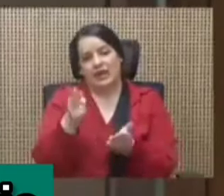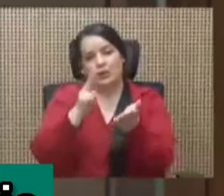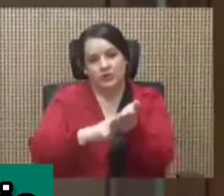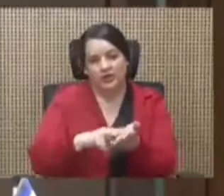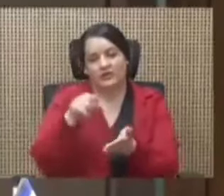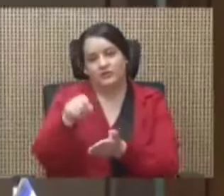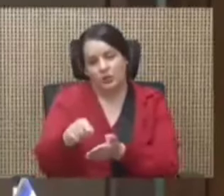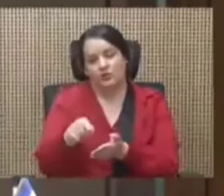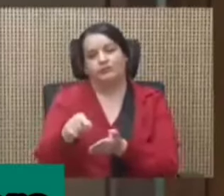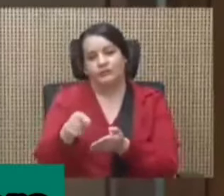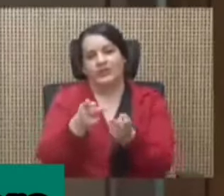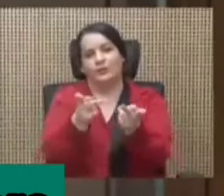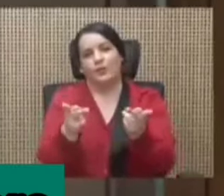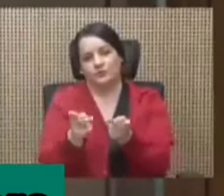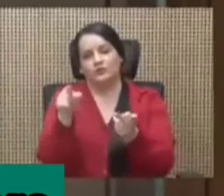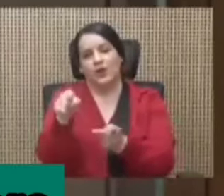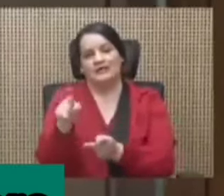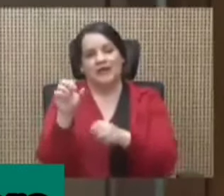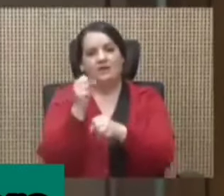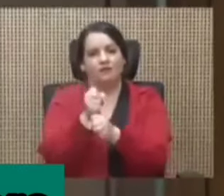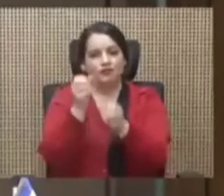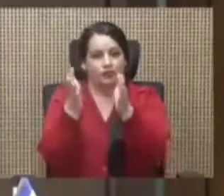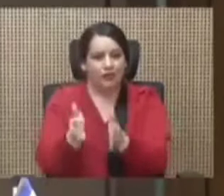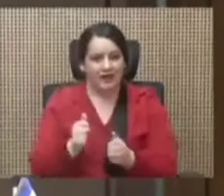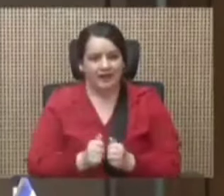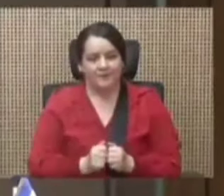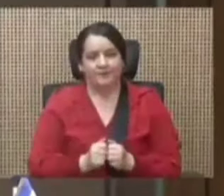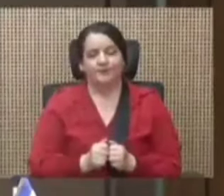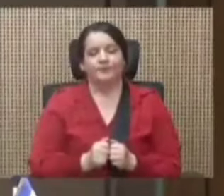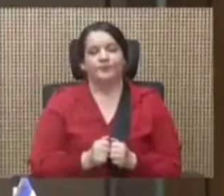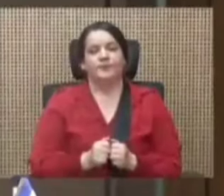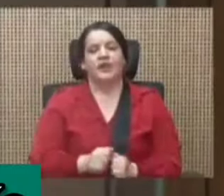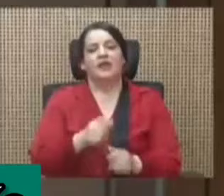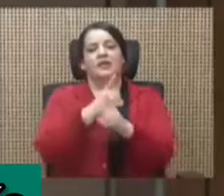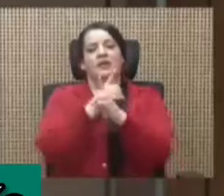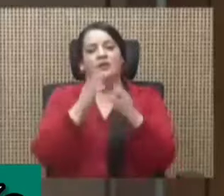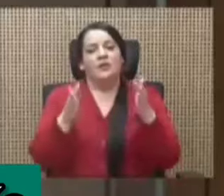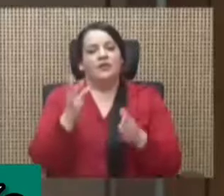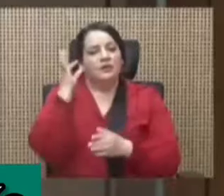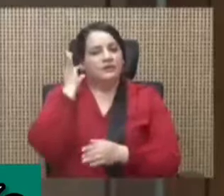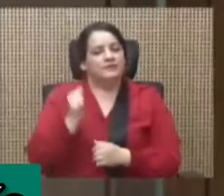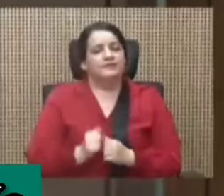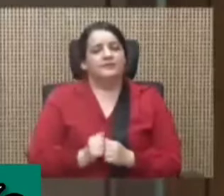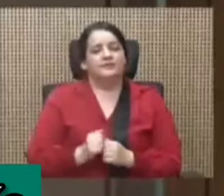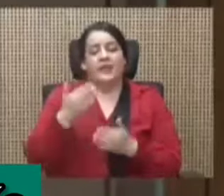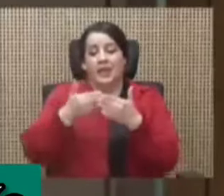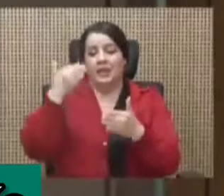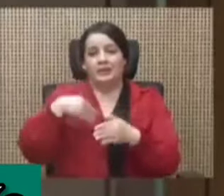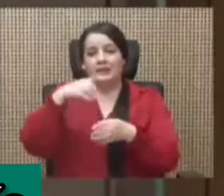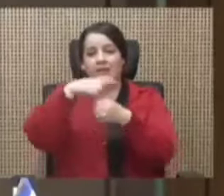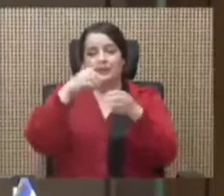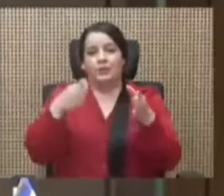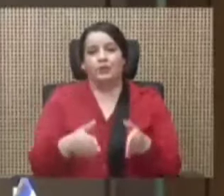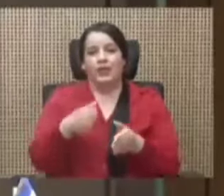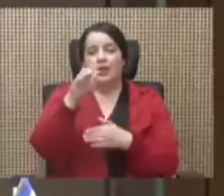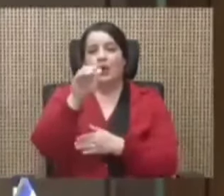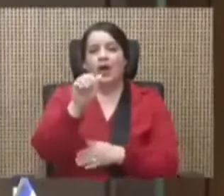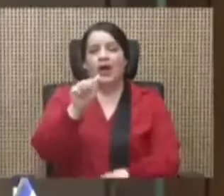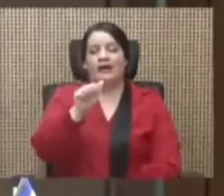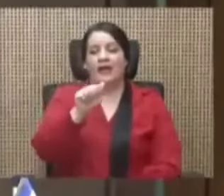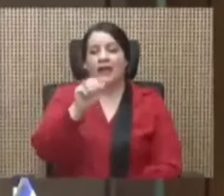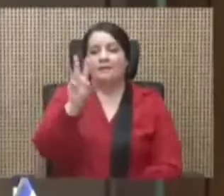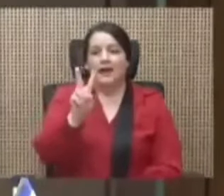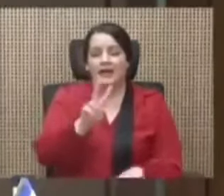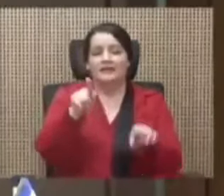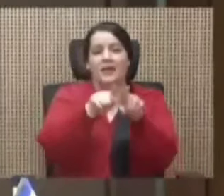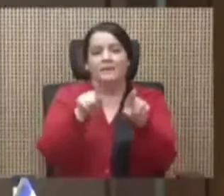la funcionaria. En una segunda instancia, señora defensora, antes el diputado don Daniel Vargas hacía referencia a lo mismo y otra